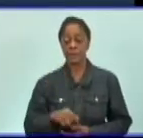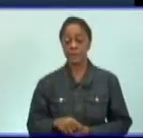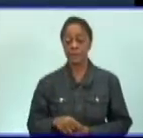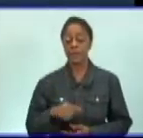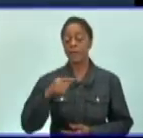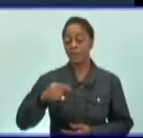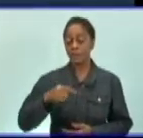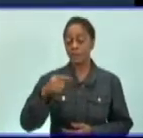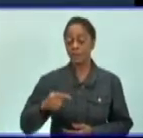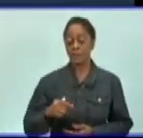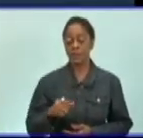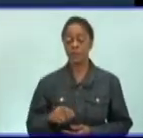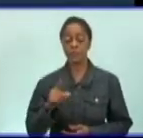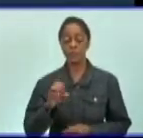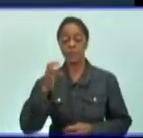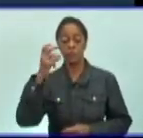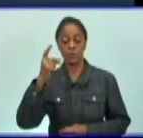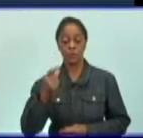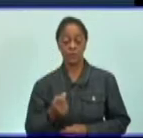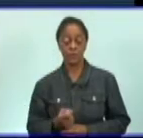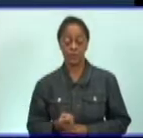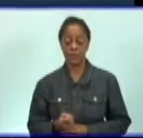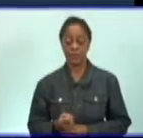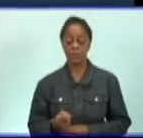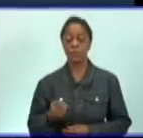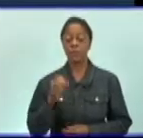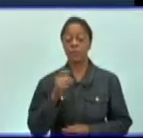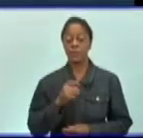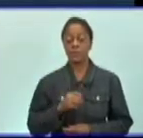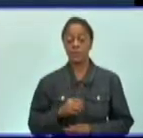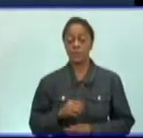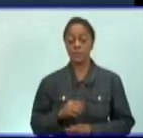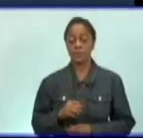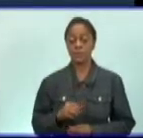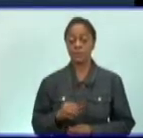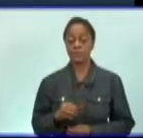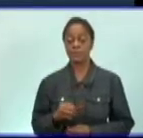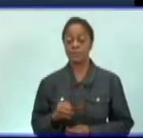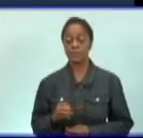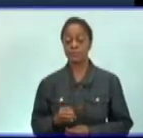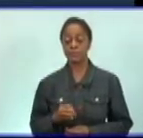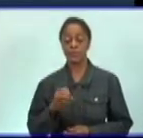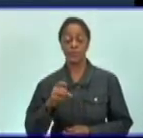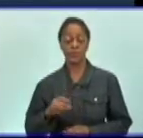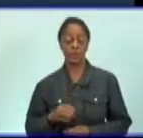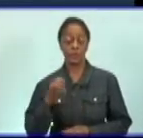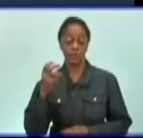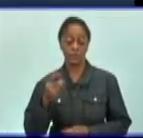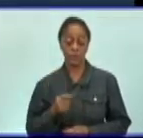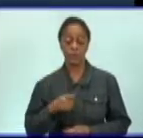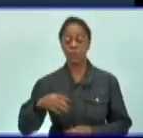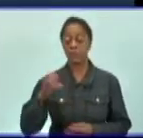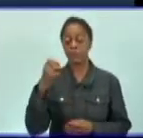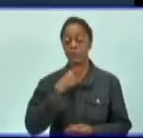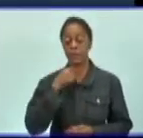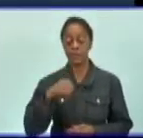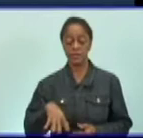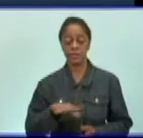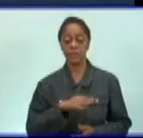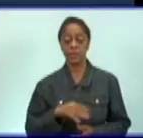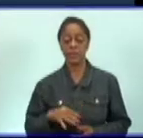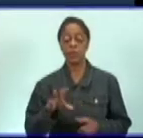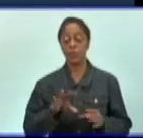pasos parciales con los cálculos orales, con los cálculos o los ejercicios básicos, obtenemos